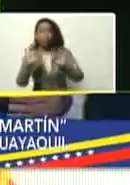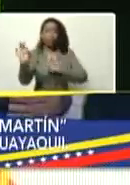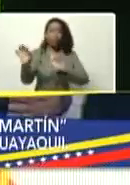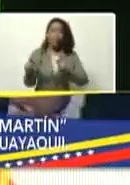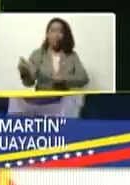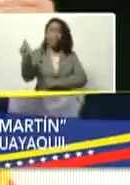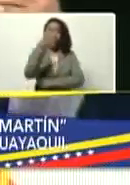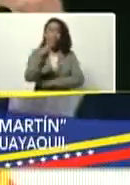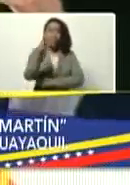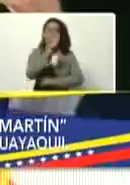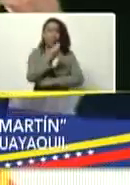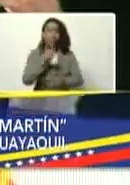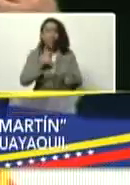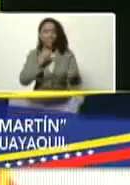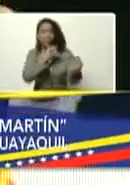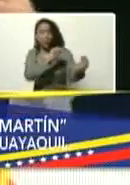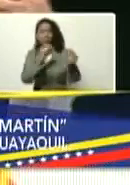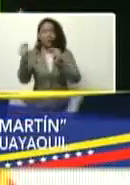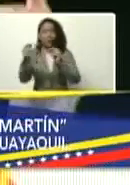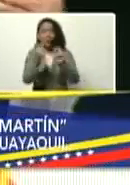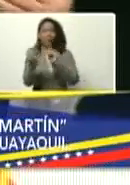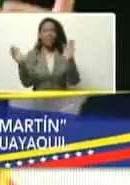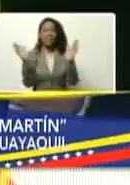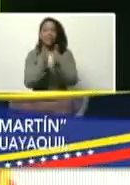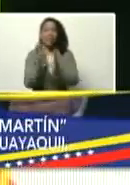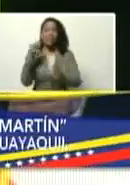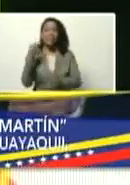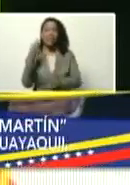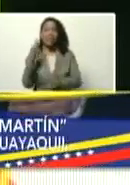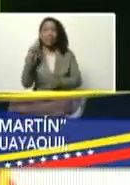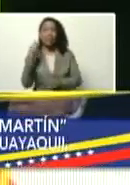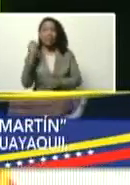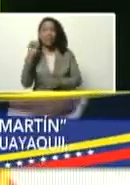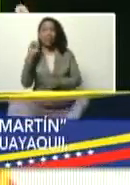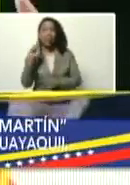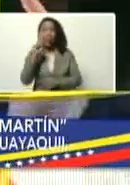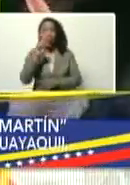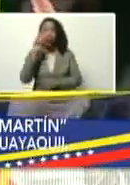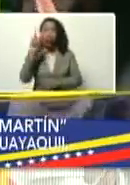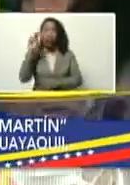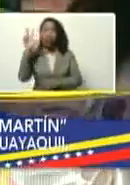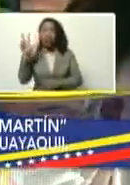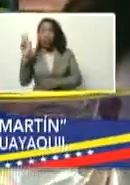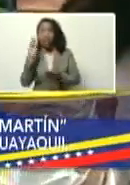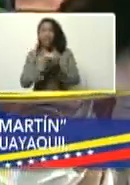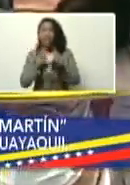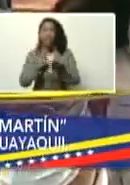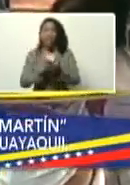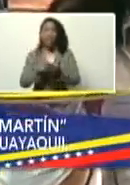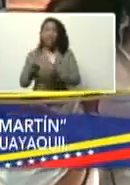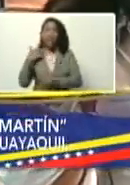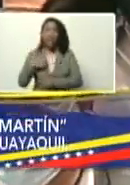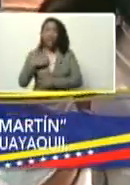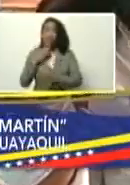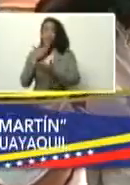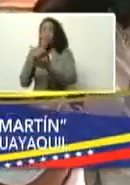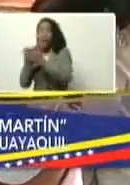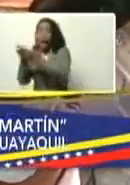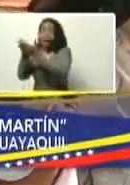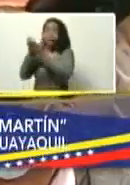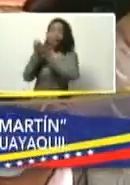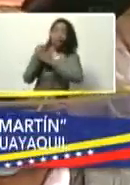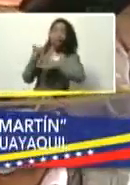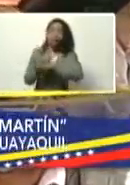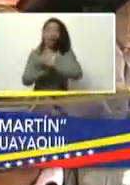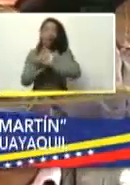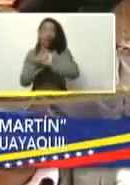y meses de contradicciones. Fue San Martín una, dos, tres veces a Buenos Aires a pedir ayuda de su gobierno, y en